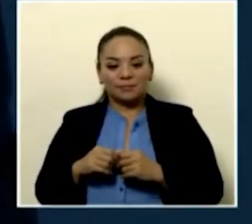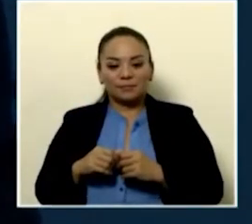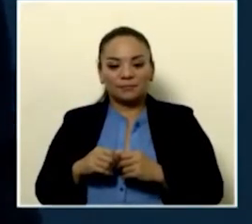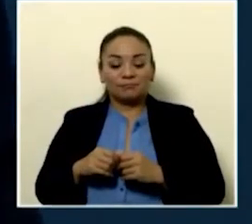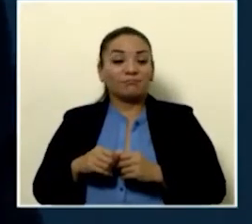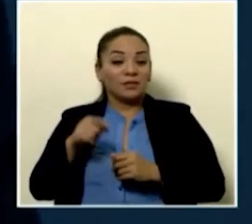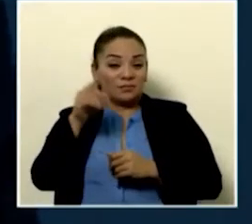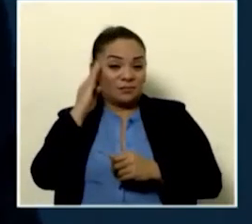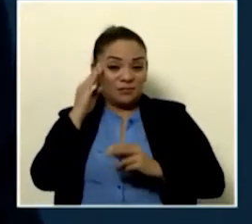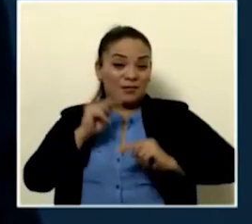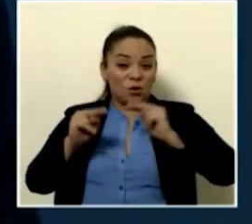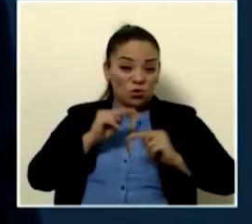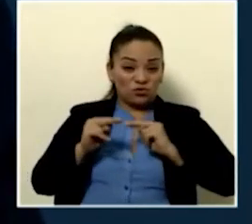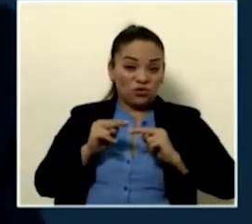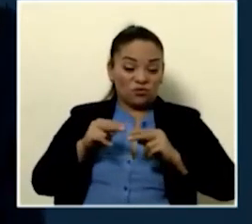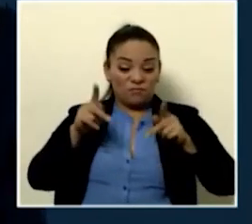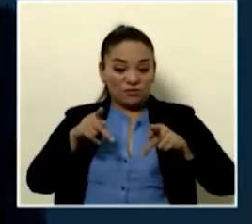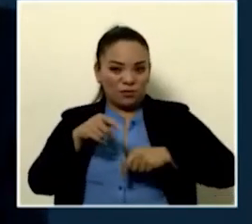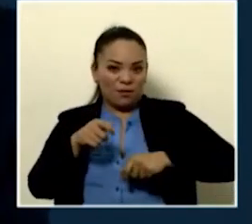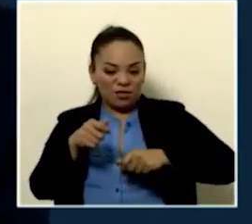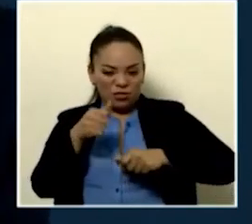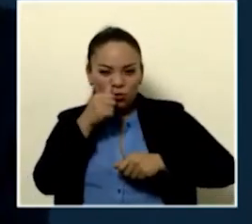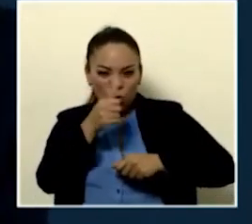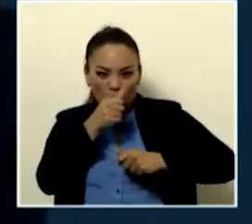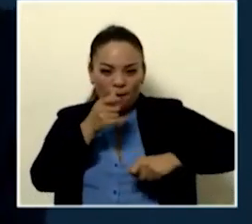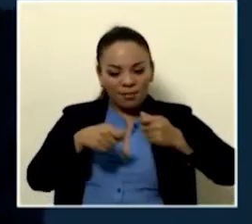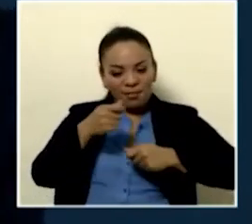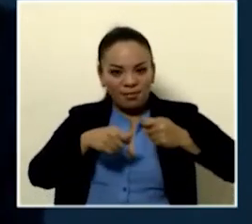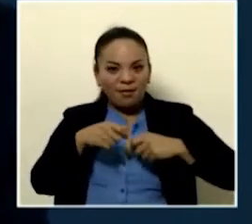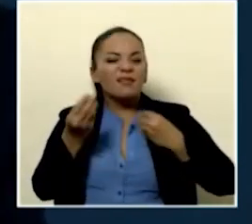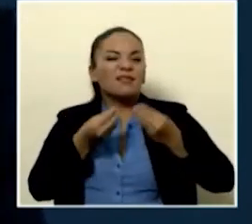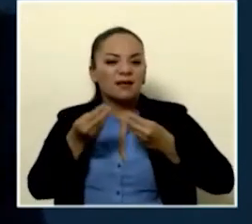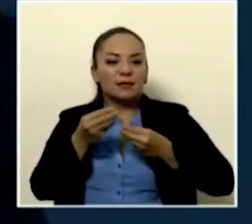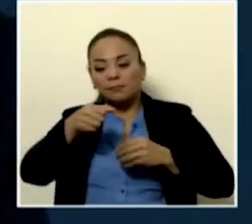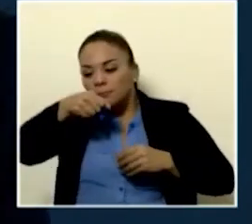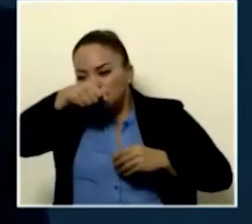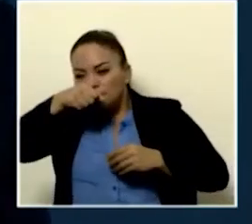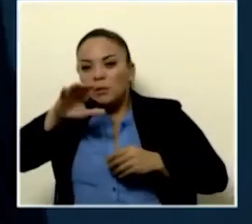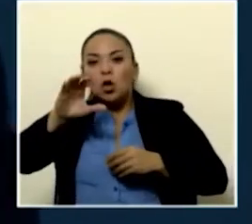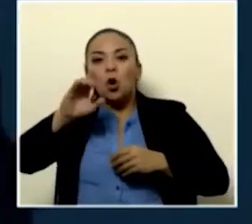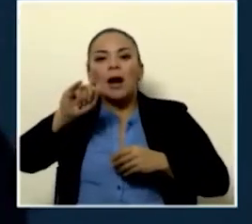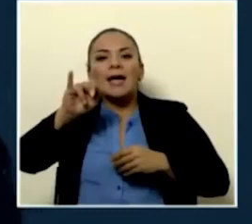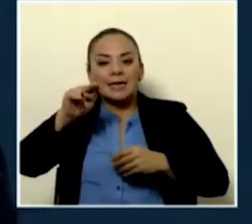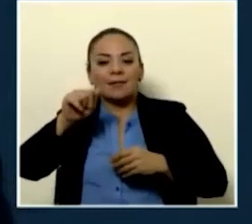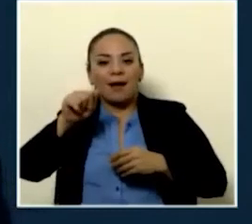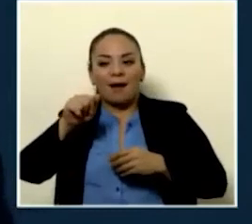de los narcotraficantes es traer la cocaína a Costa Rica, cosa que no podemos